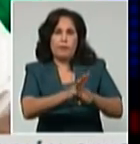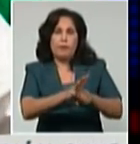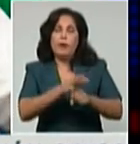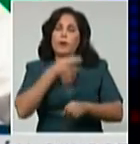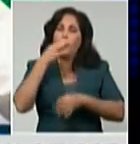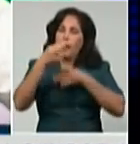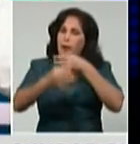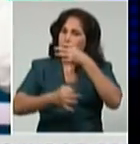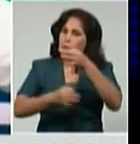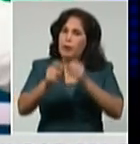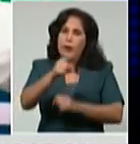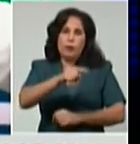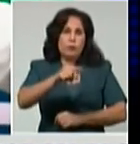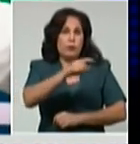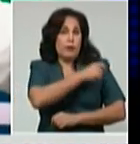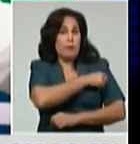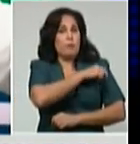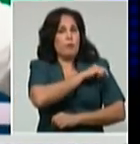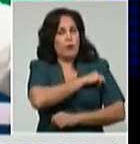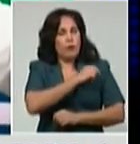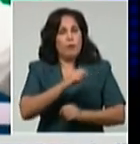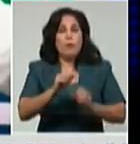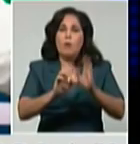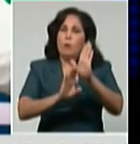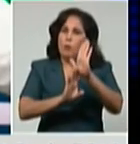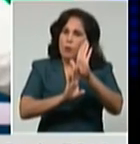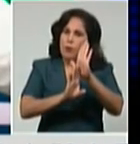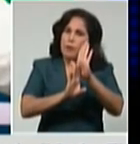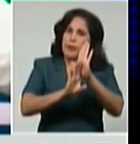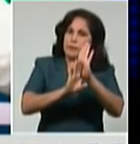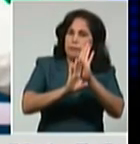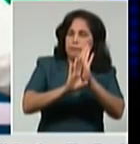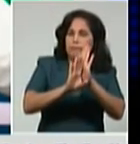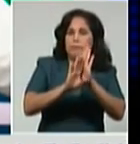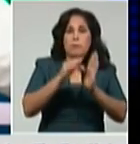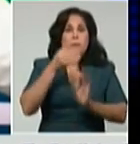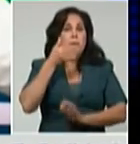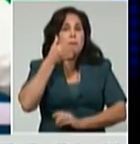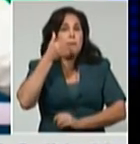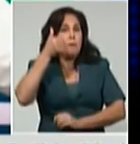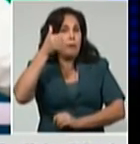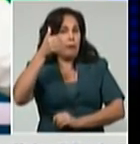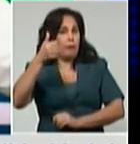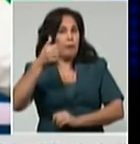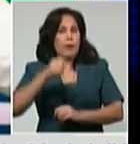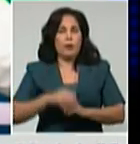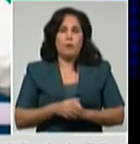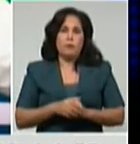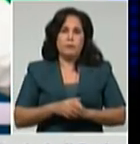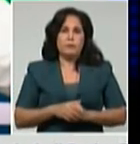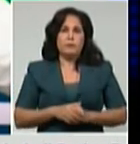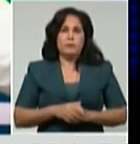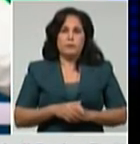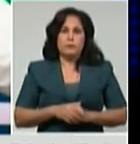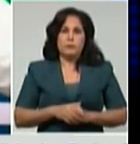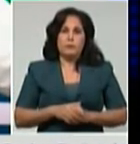decimos, con una evolución relativamente favorable, pues